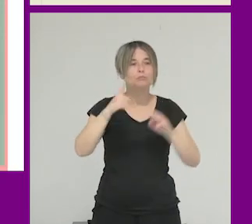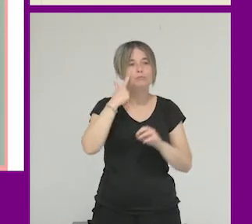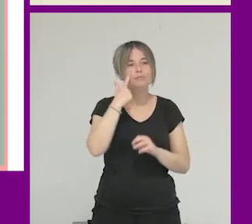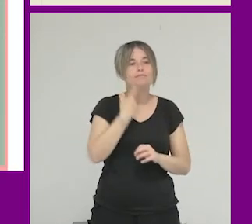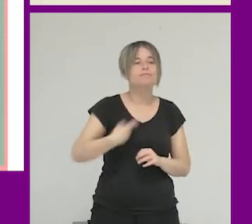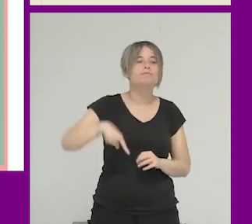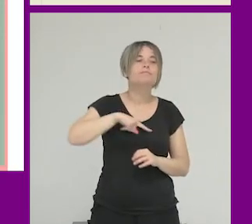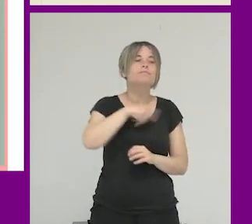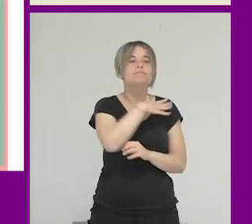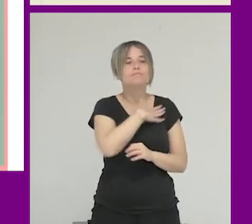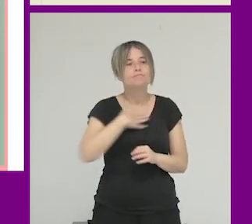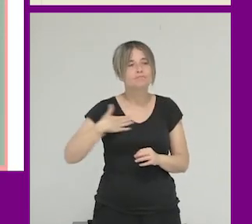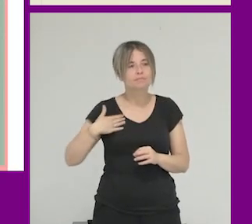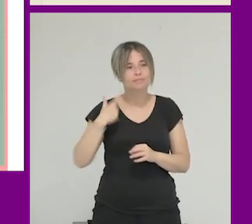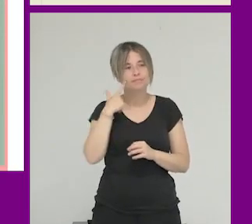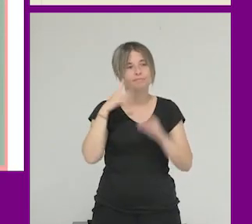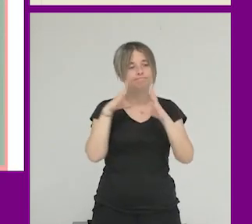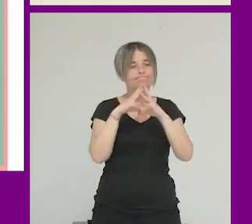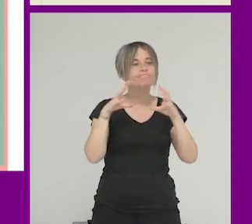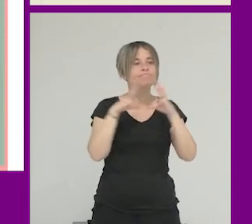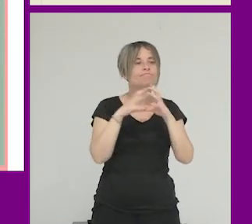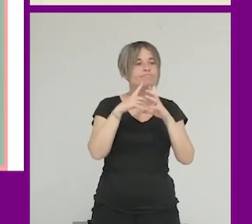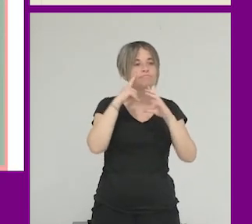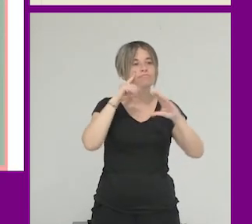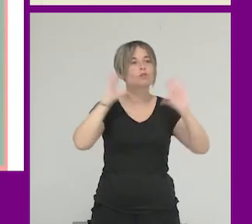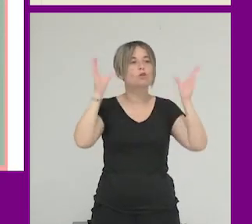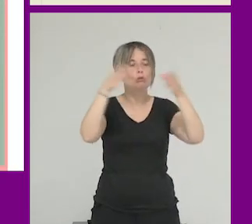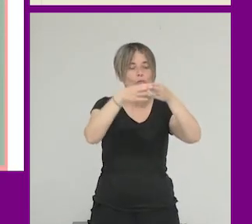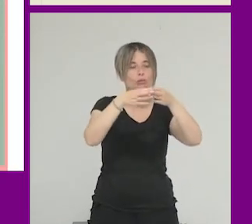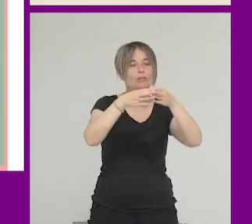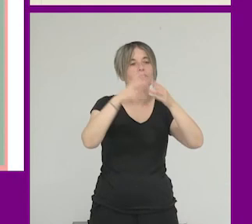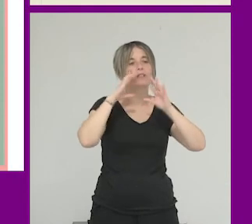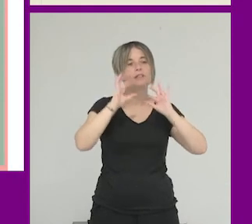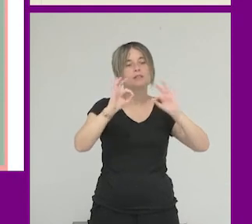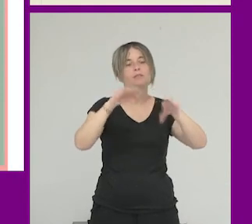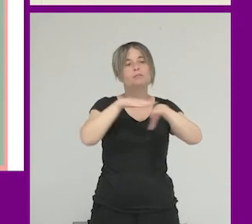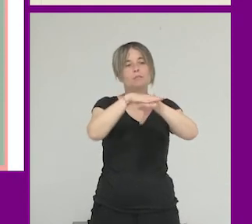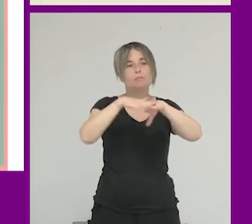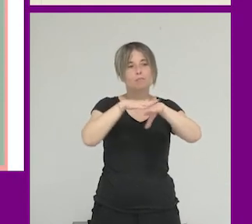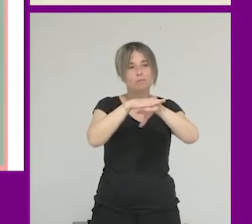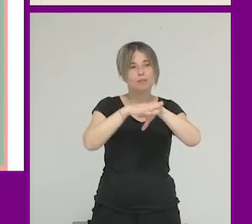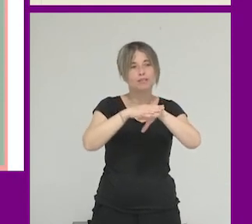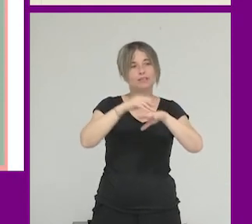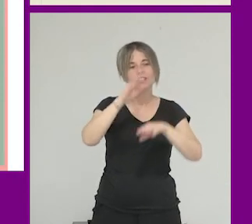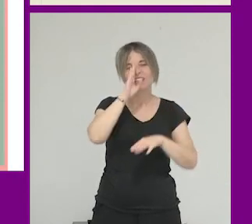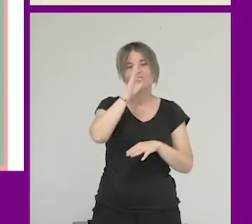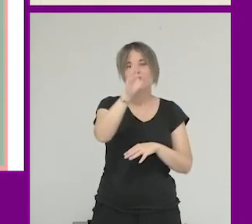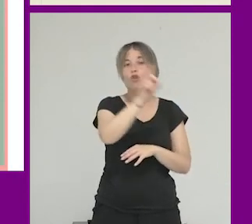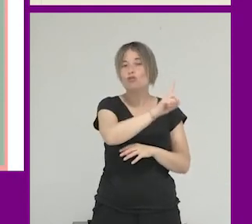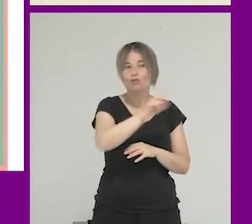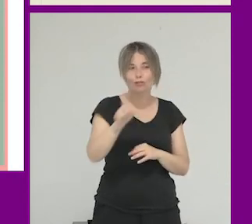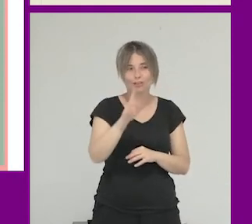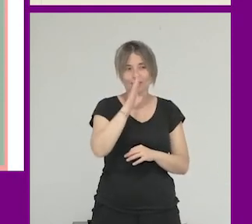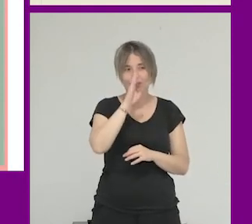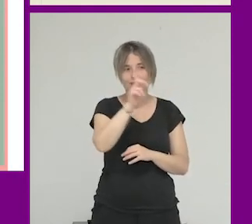aipatu desiraren konplexutasuna eta komunitatean oinarritzen dela aitatasun ez heterosexualaren